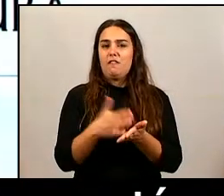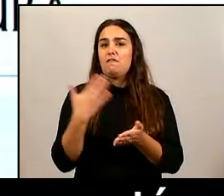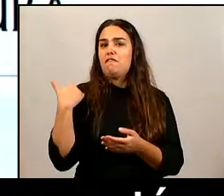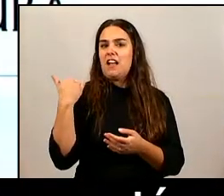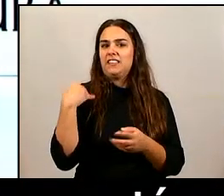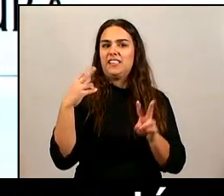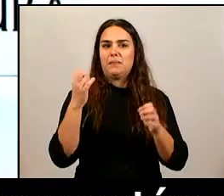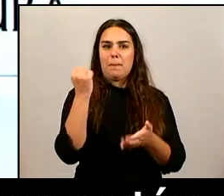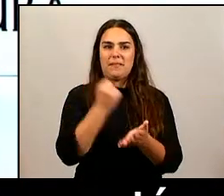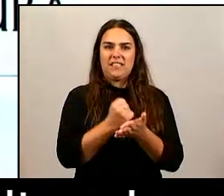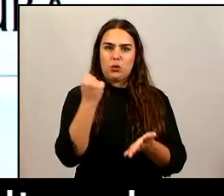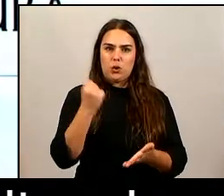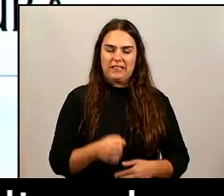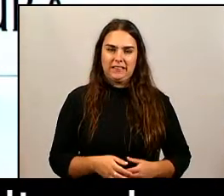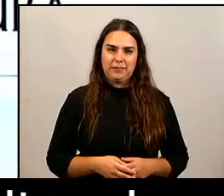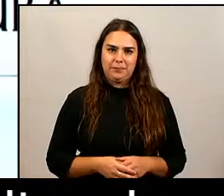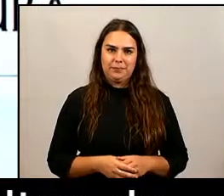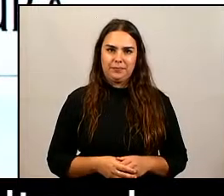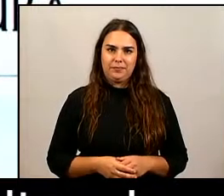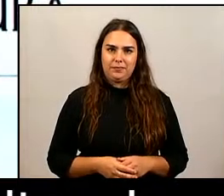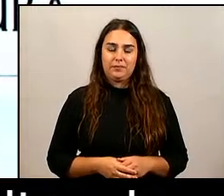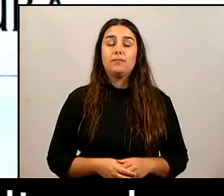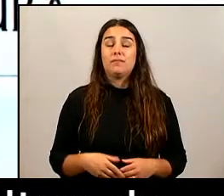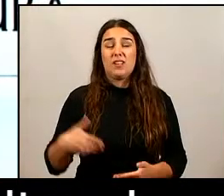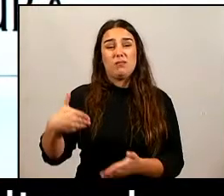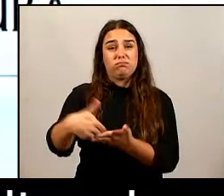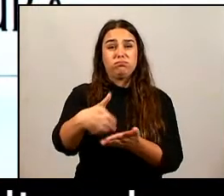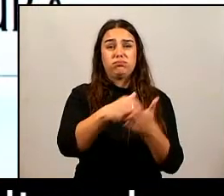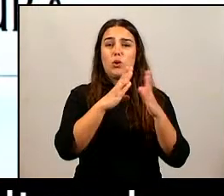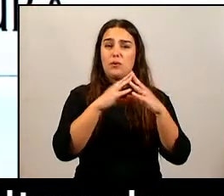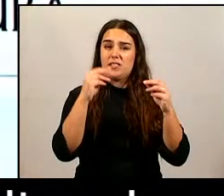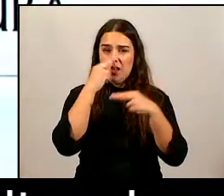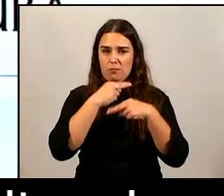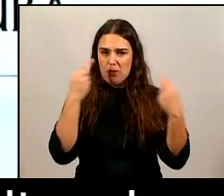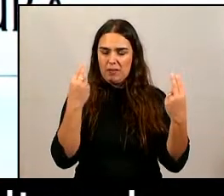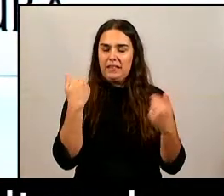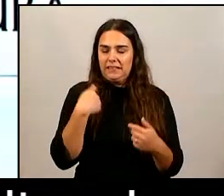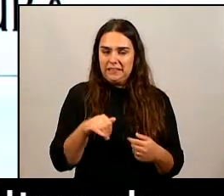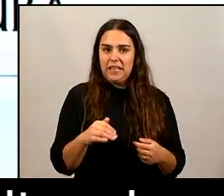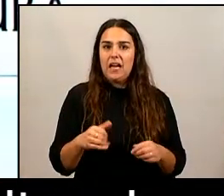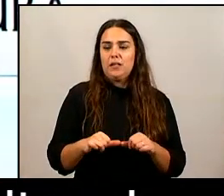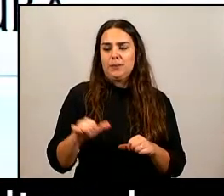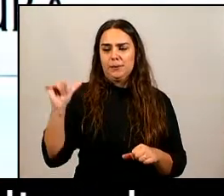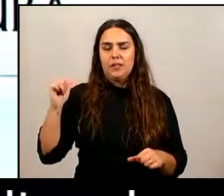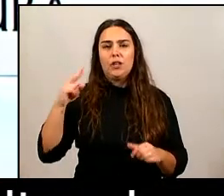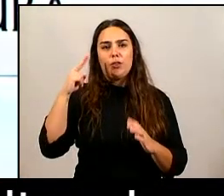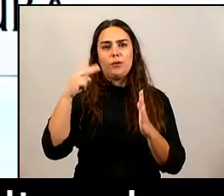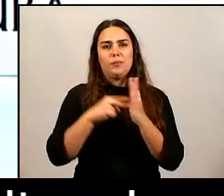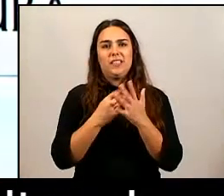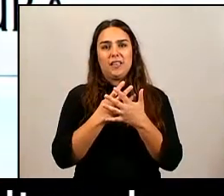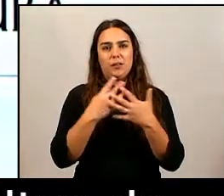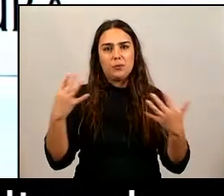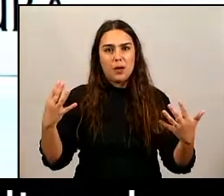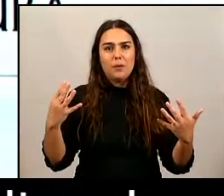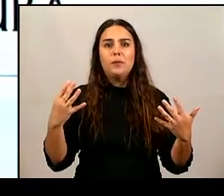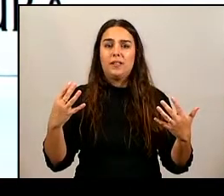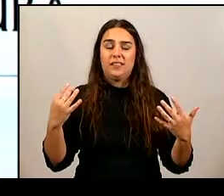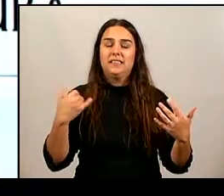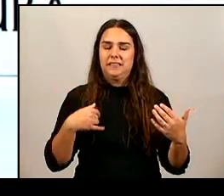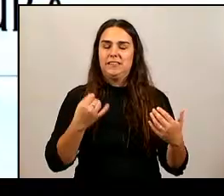matrículas. Se trata de una demanda de la universidad pública que ha venido sufriendo desde 2019 un importante